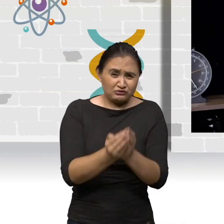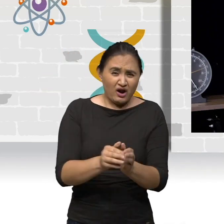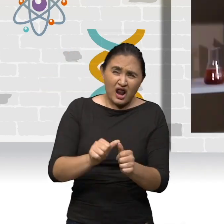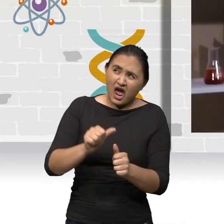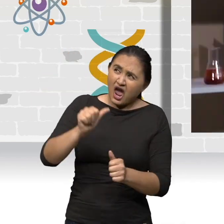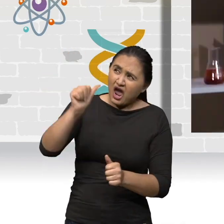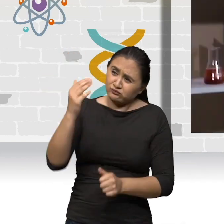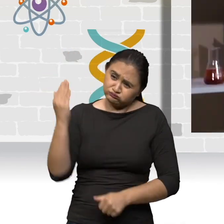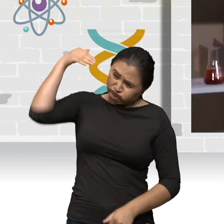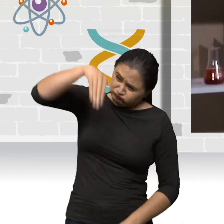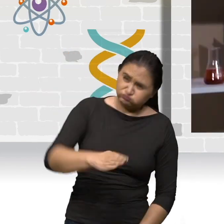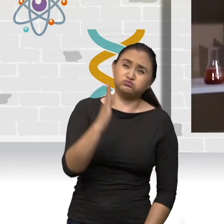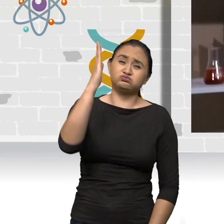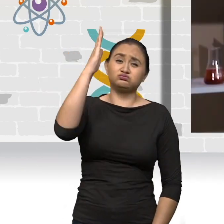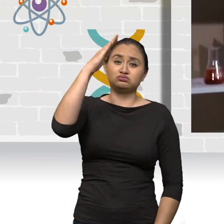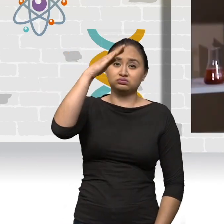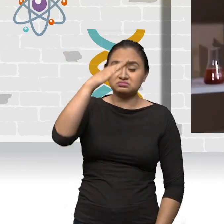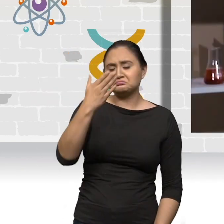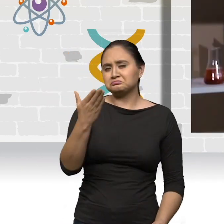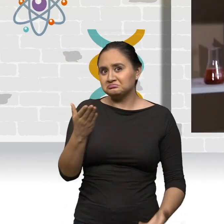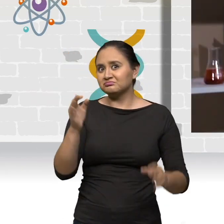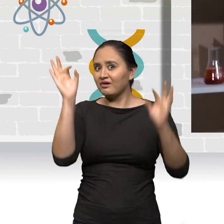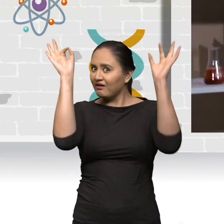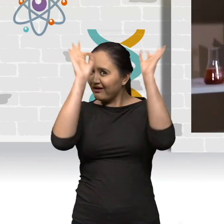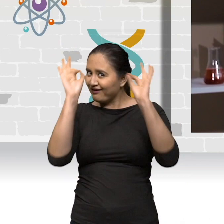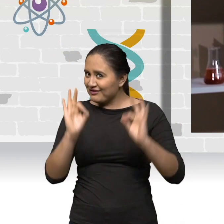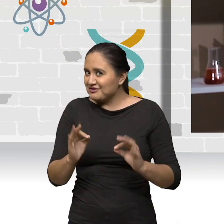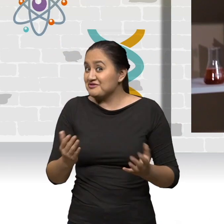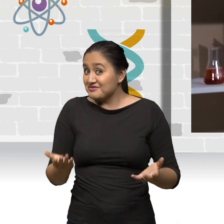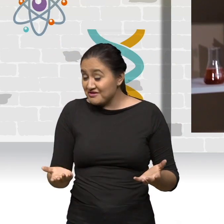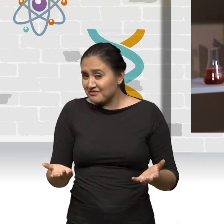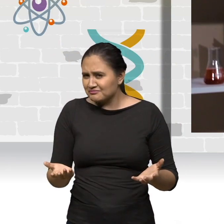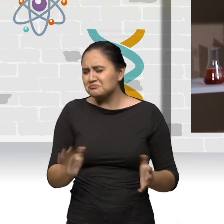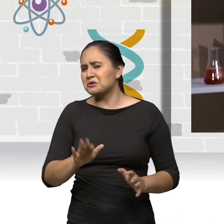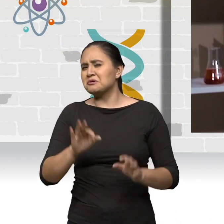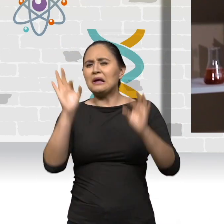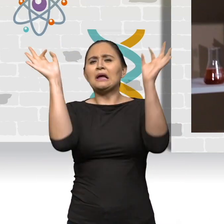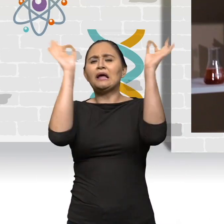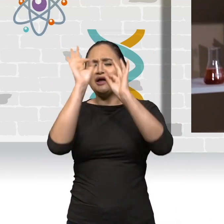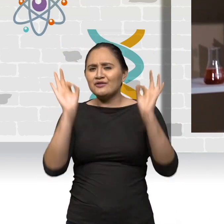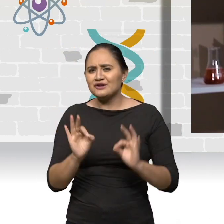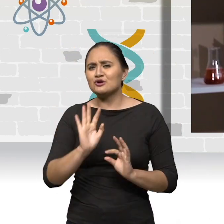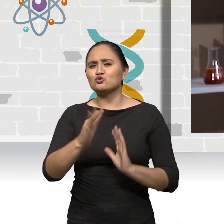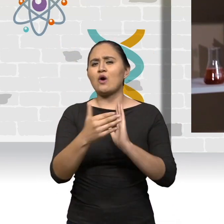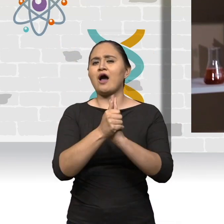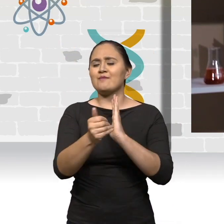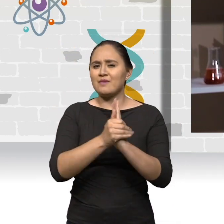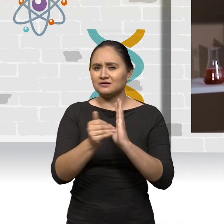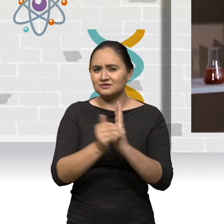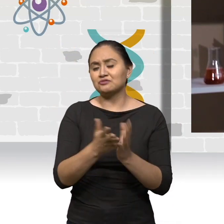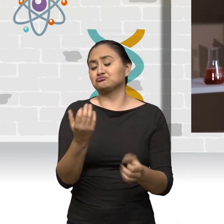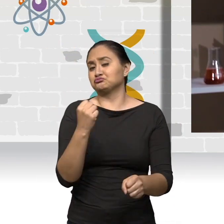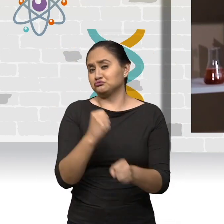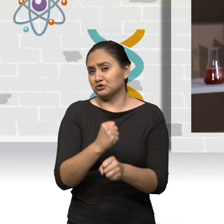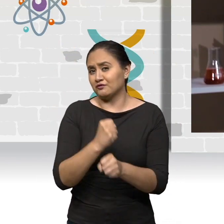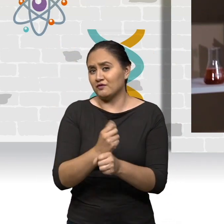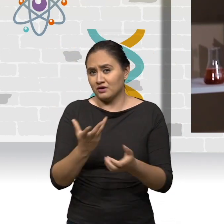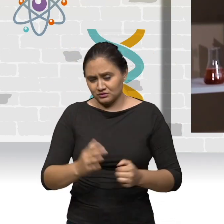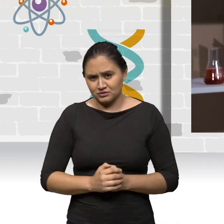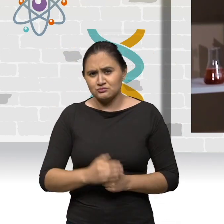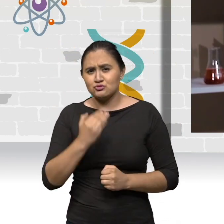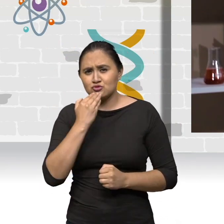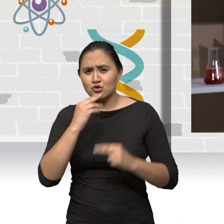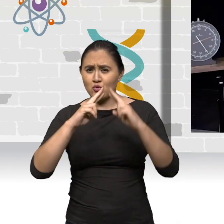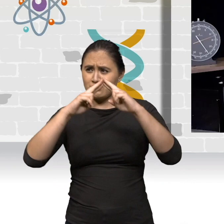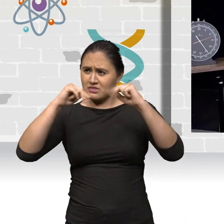para lograrlo. La energía, que es la capacidad para realizar un trabajo, aparece en todos los sistemas naturales y se presenta